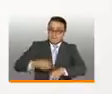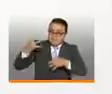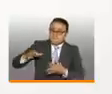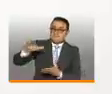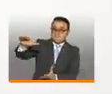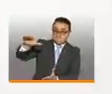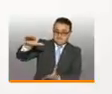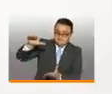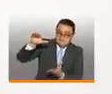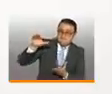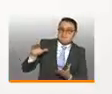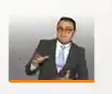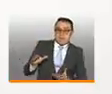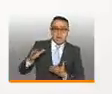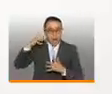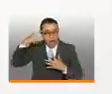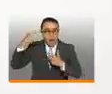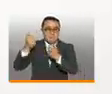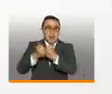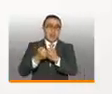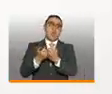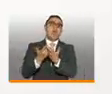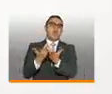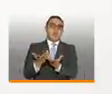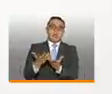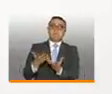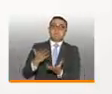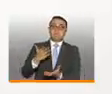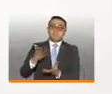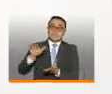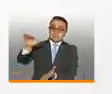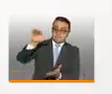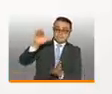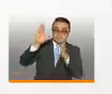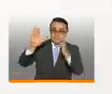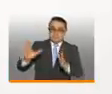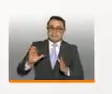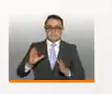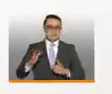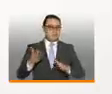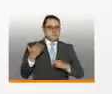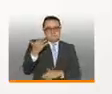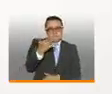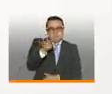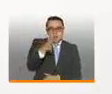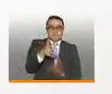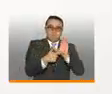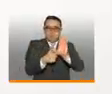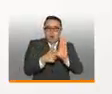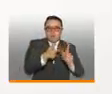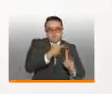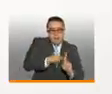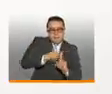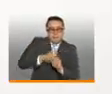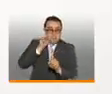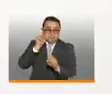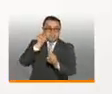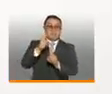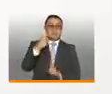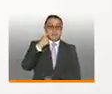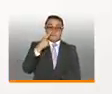con quienes vienen muchos los convenios, la disponibilidad específica. Pero esta es la proyección al día de hoy. Para el